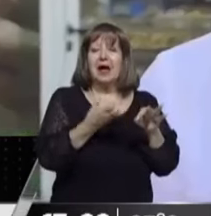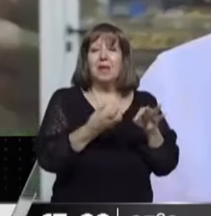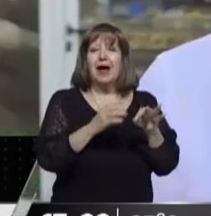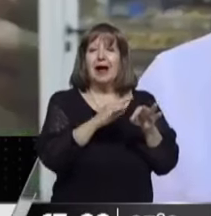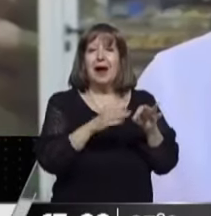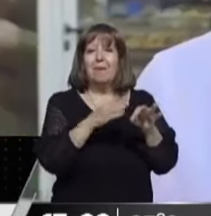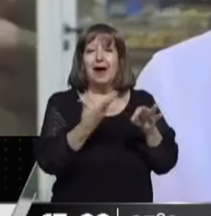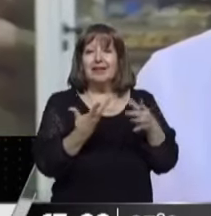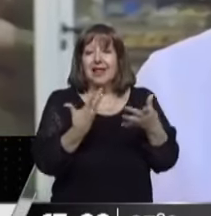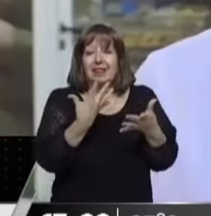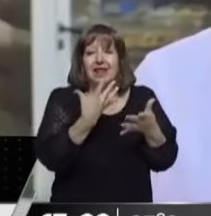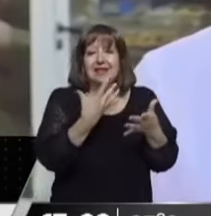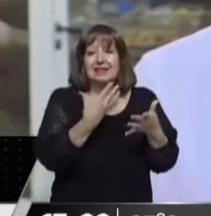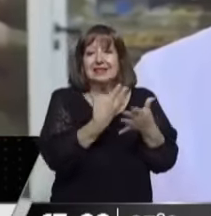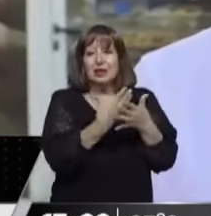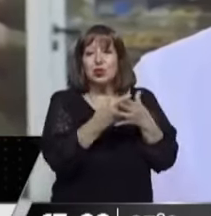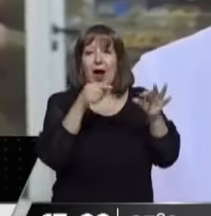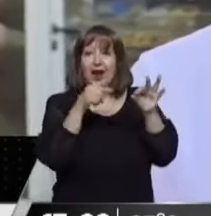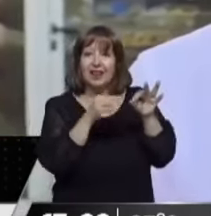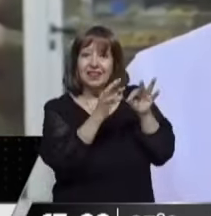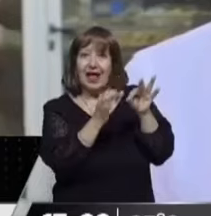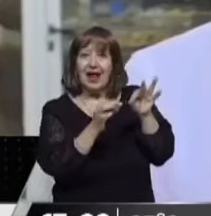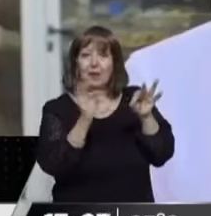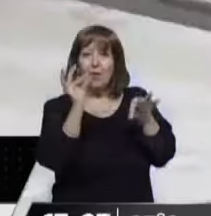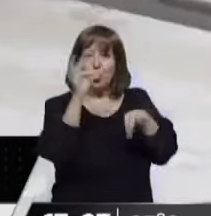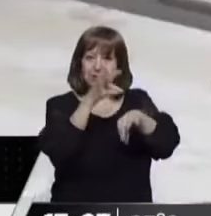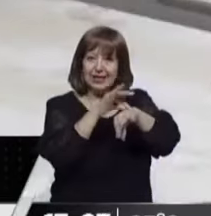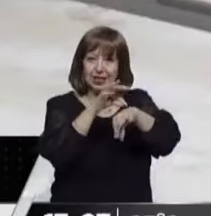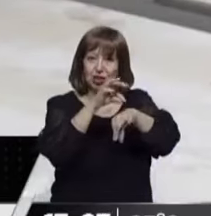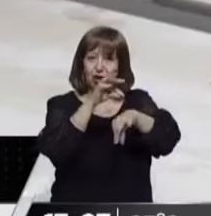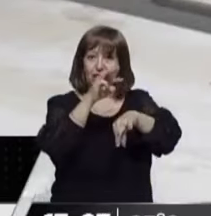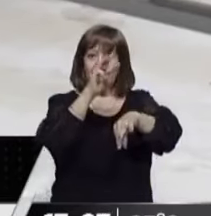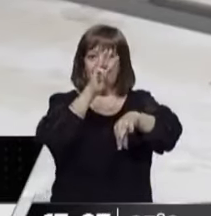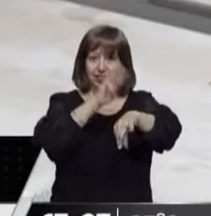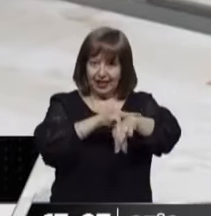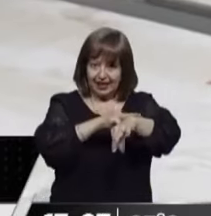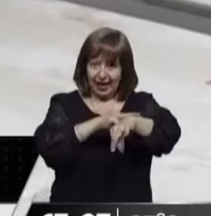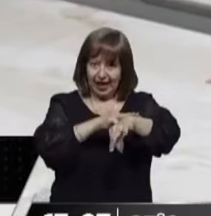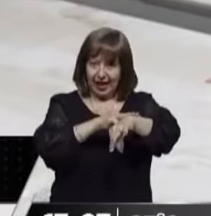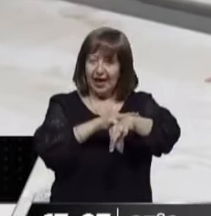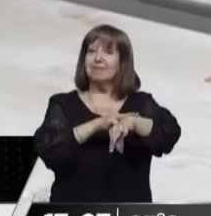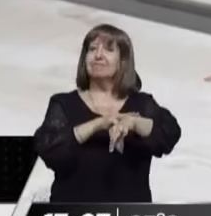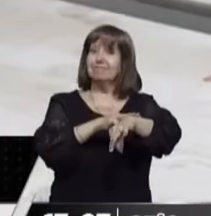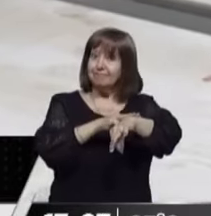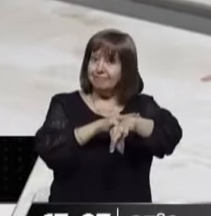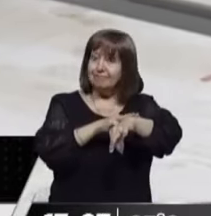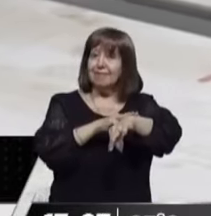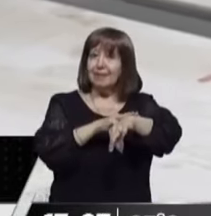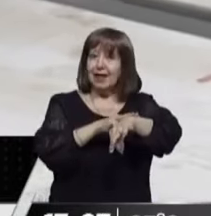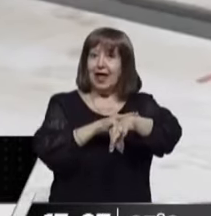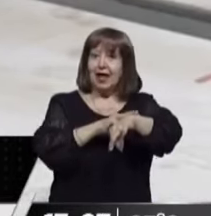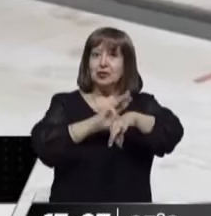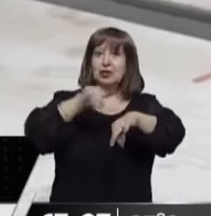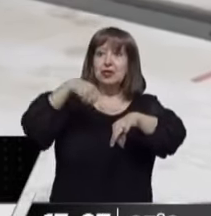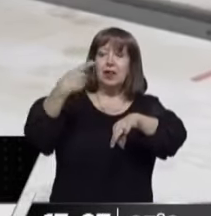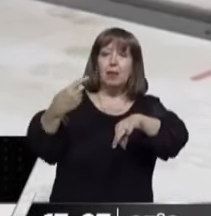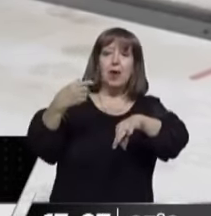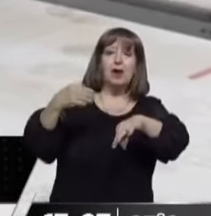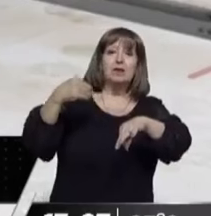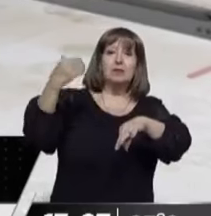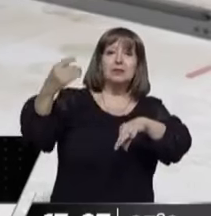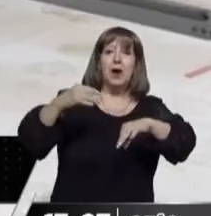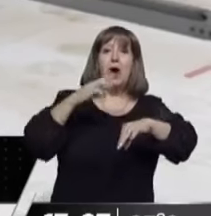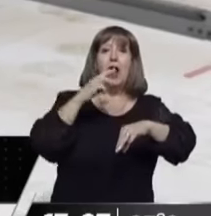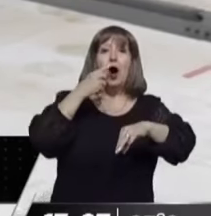logramos un insecto competitivo y logramos que al liberar insectos estériles al ambiente y copular con los insectos que están